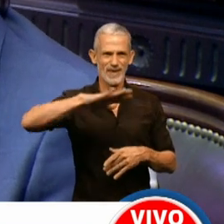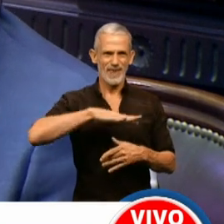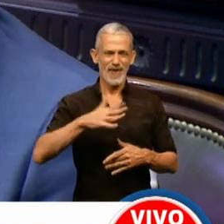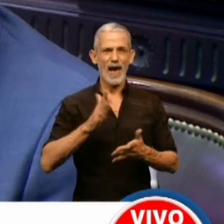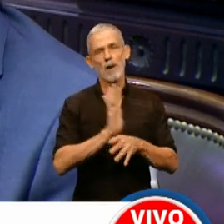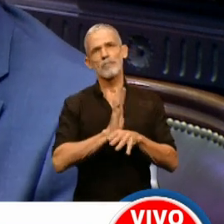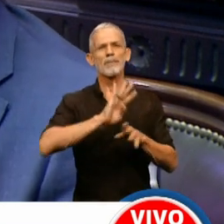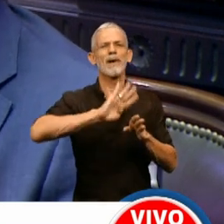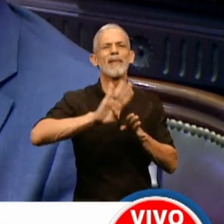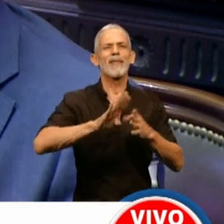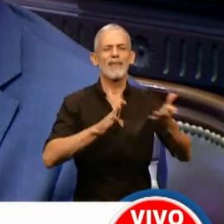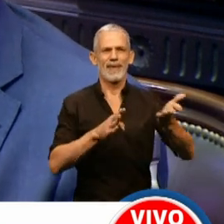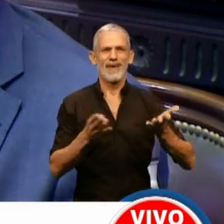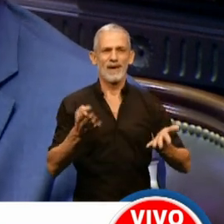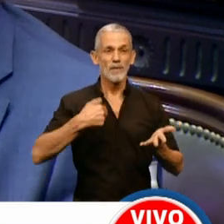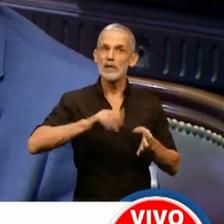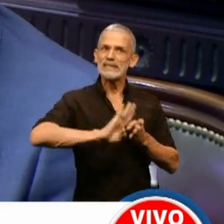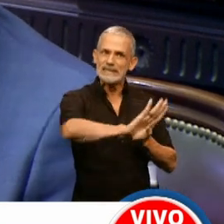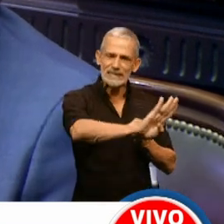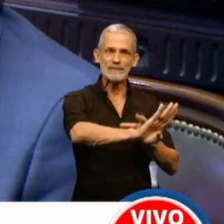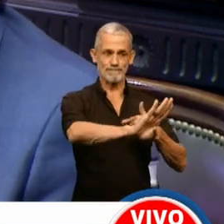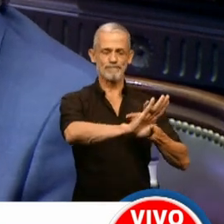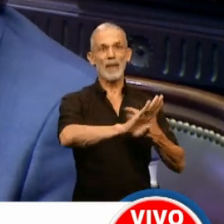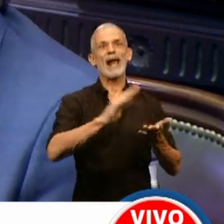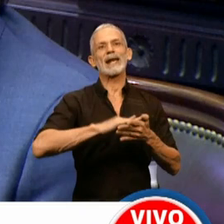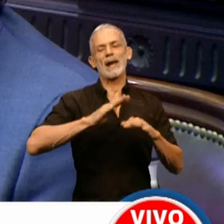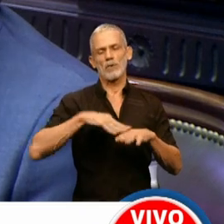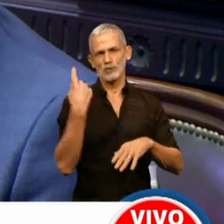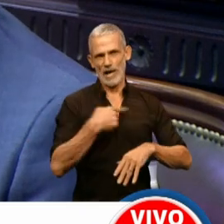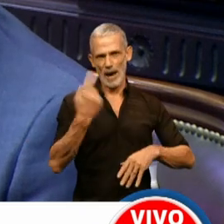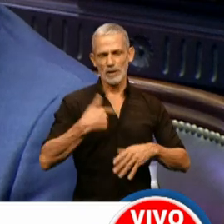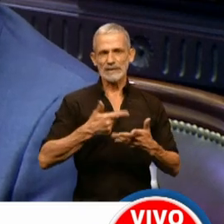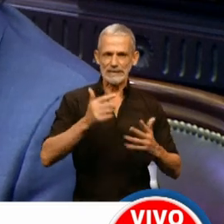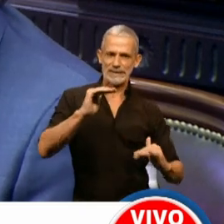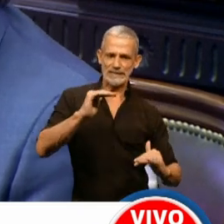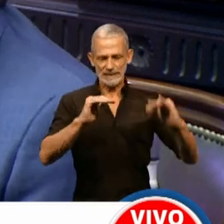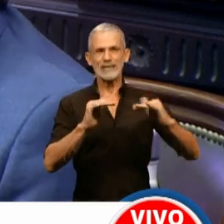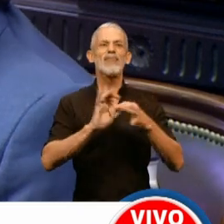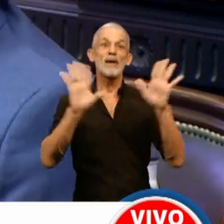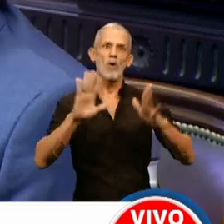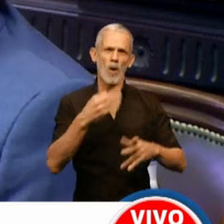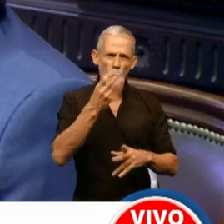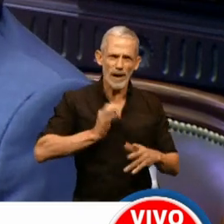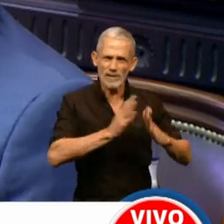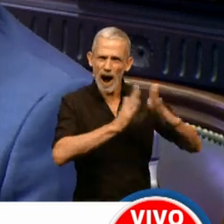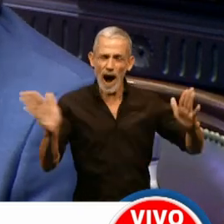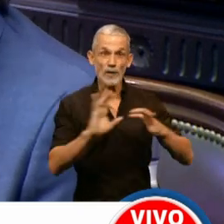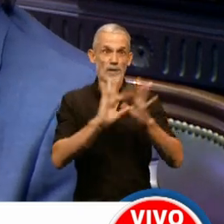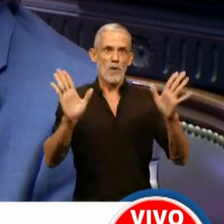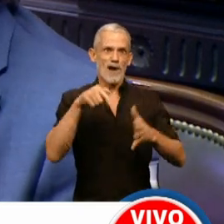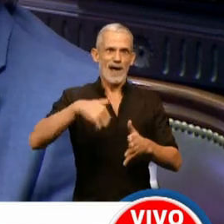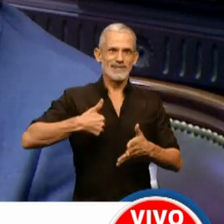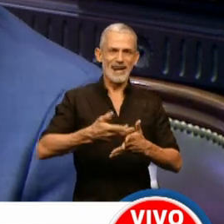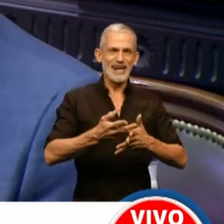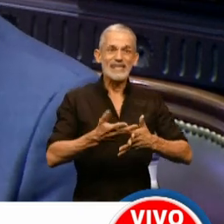hemos marginado y nos tenemos que hacer cargo es una deuda de la democracia tenemos casi 40 años de democracia